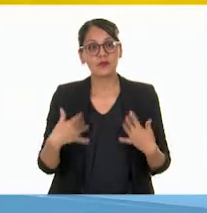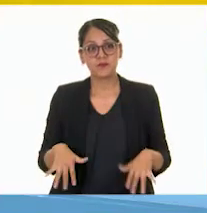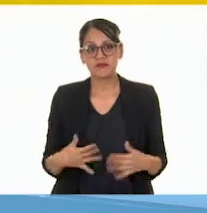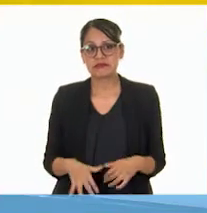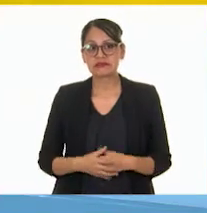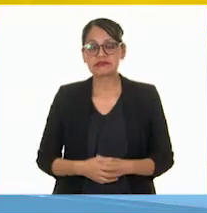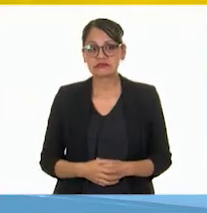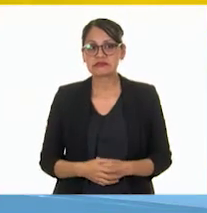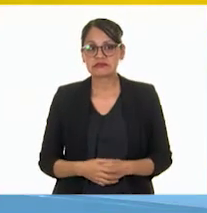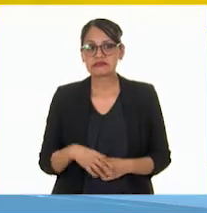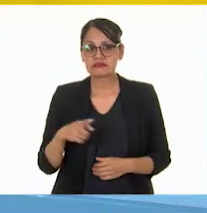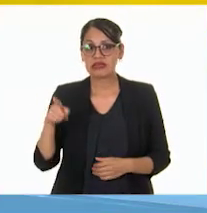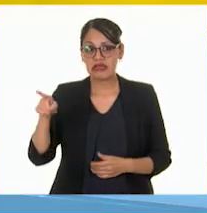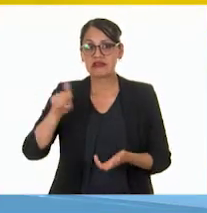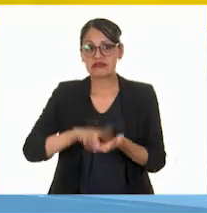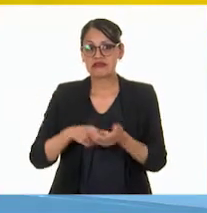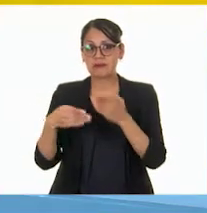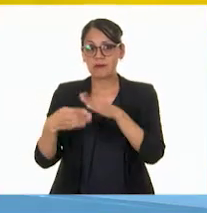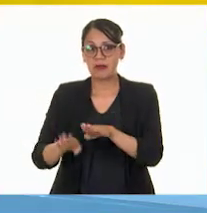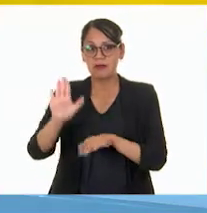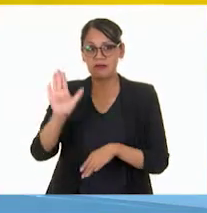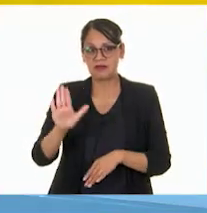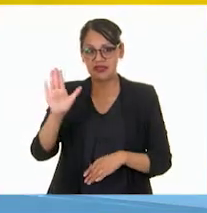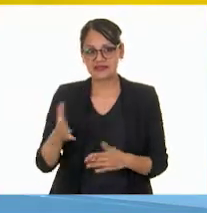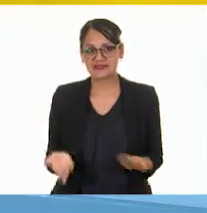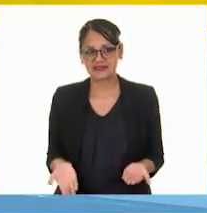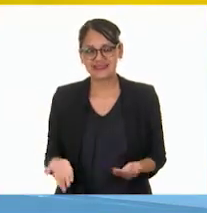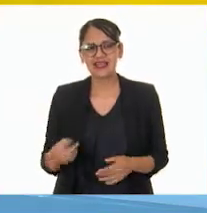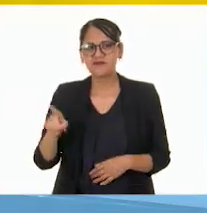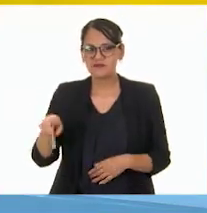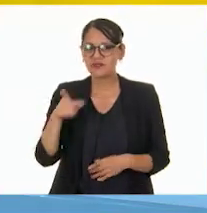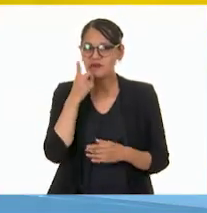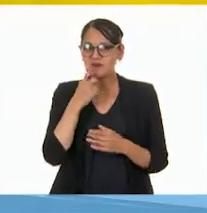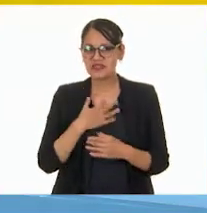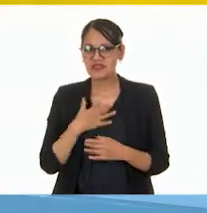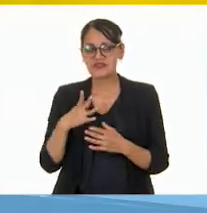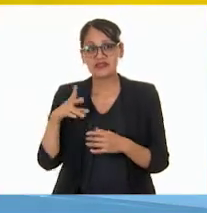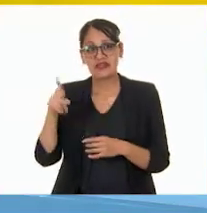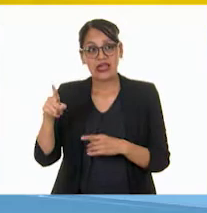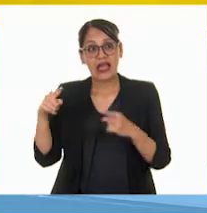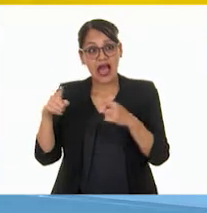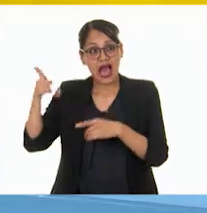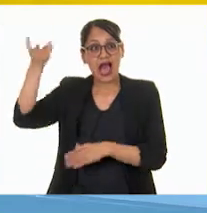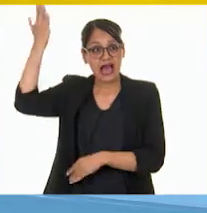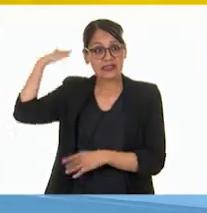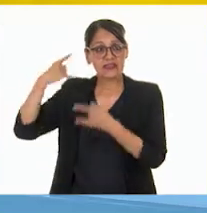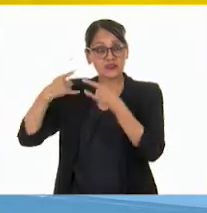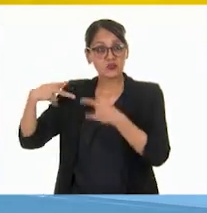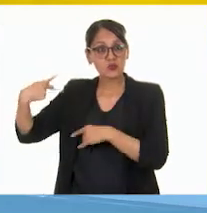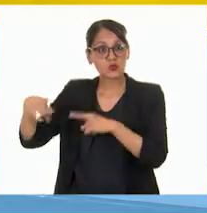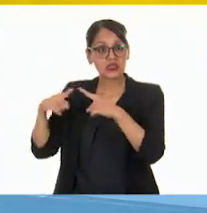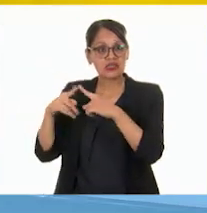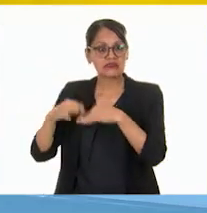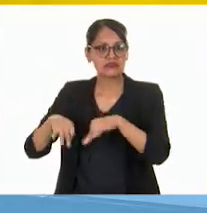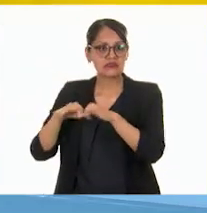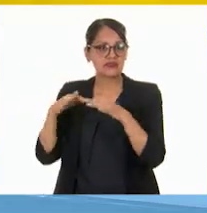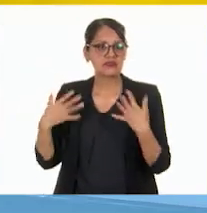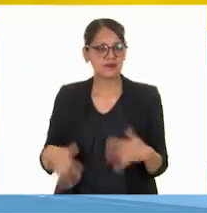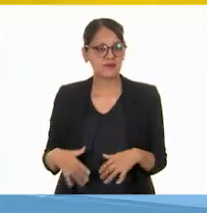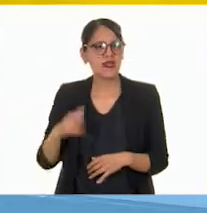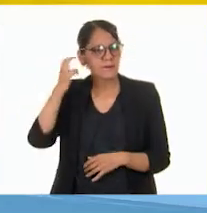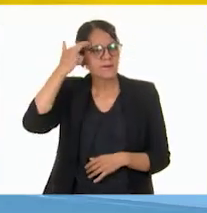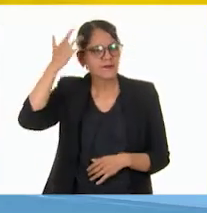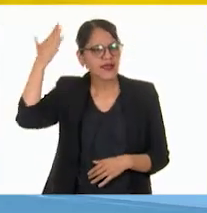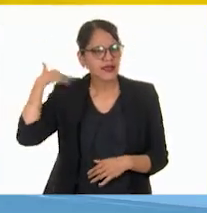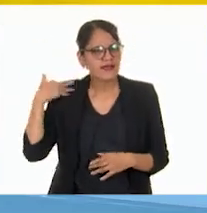¡Wow! Hasta de banco la hacían. Con razón dices que la iglesia era tan importante en la Nueva España. Por cierto, ahora que lo